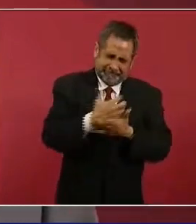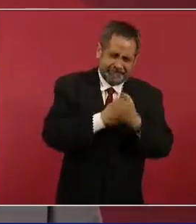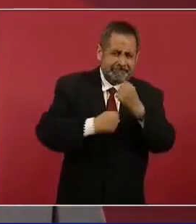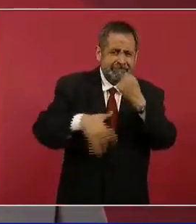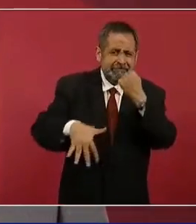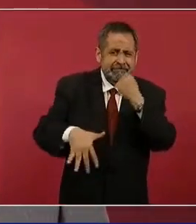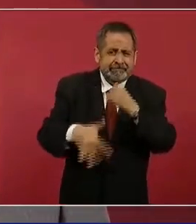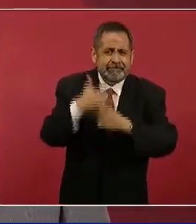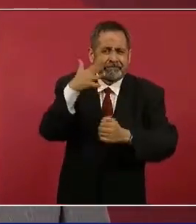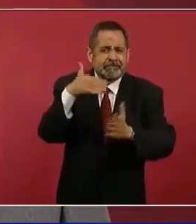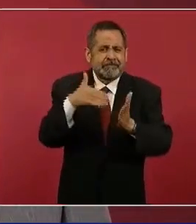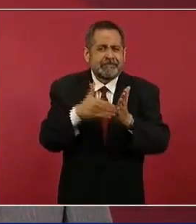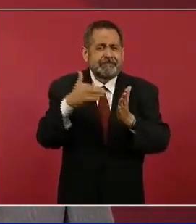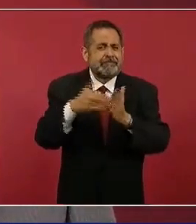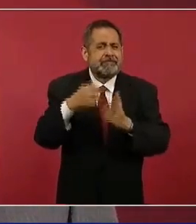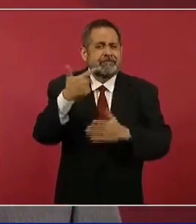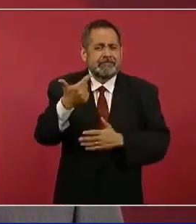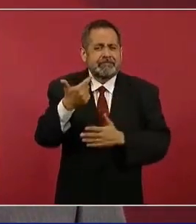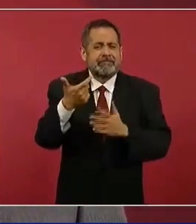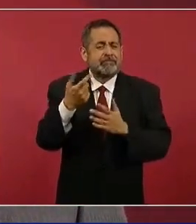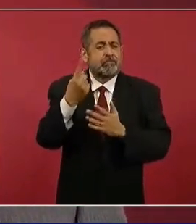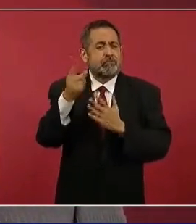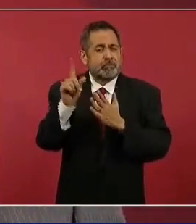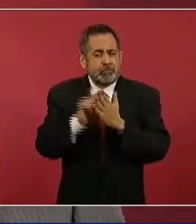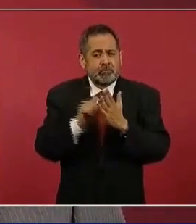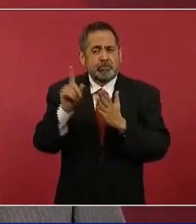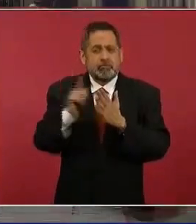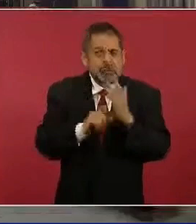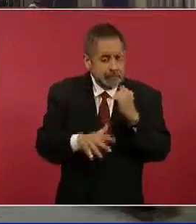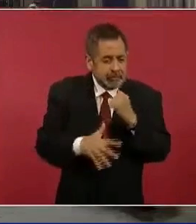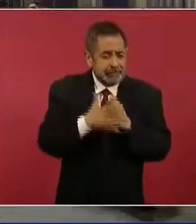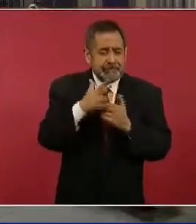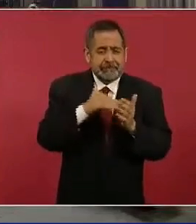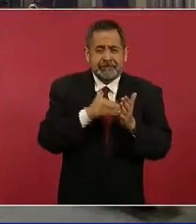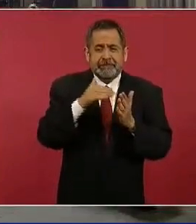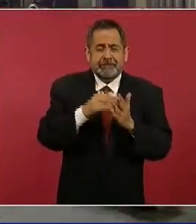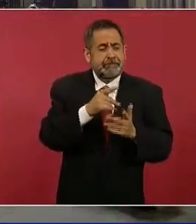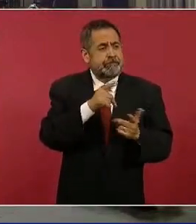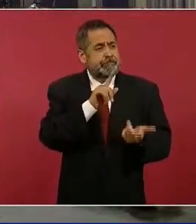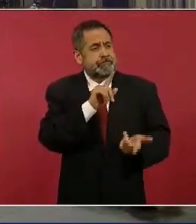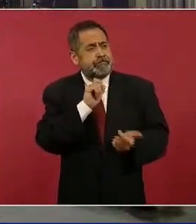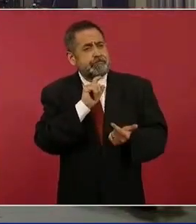15 millones de pesos mensuales.